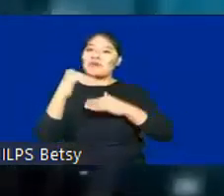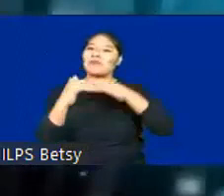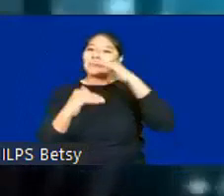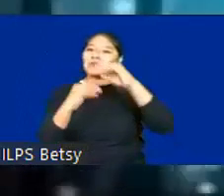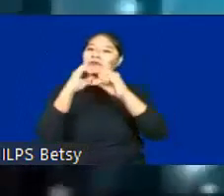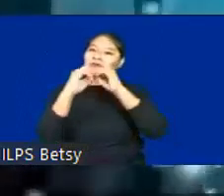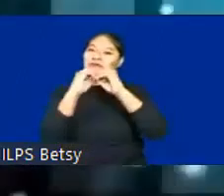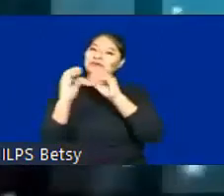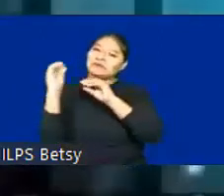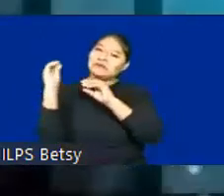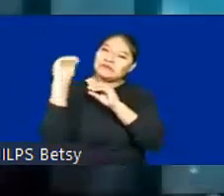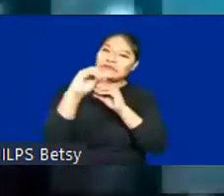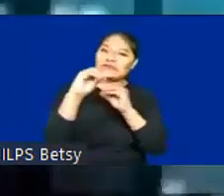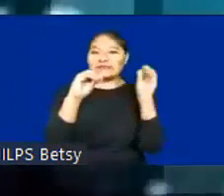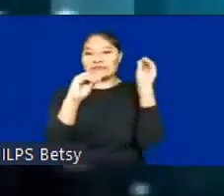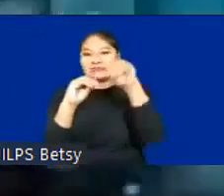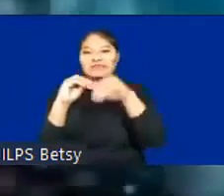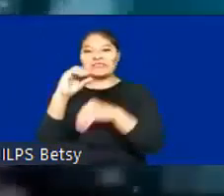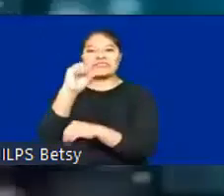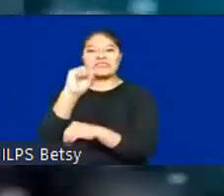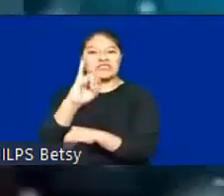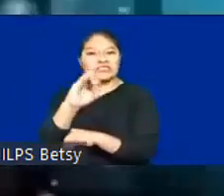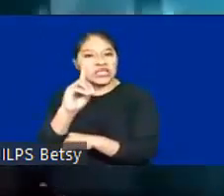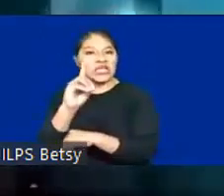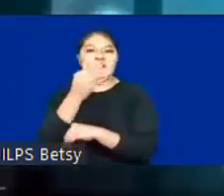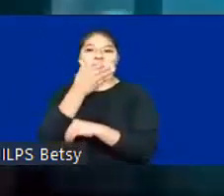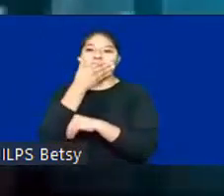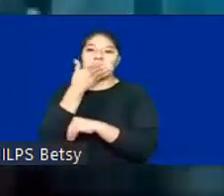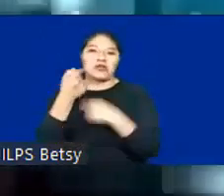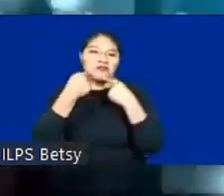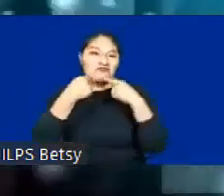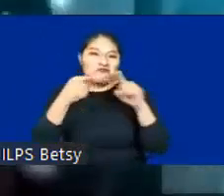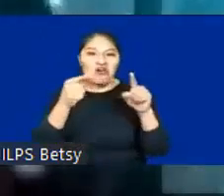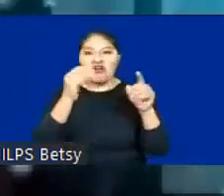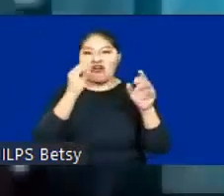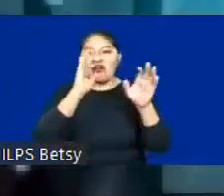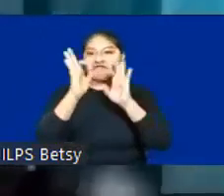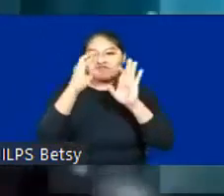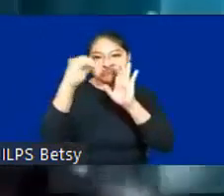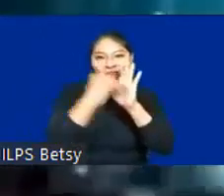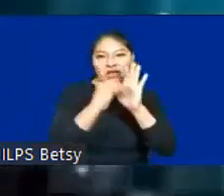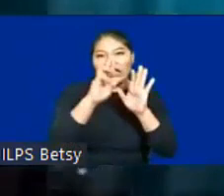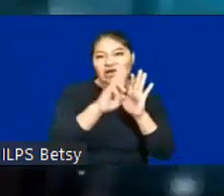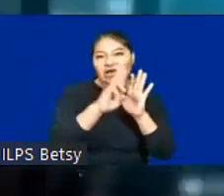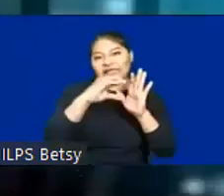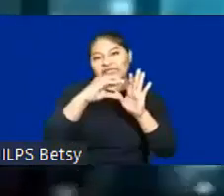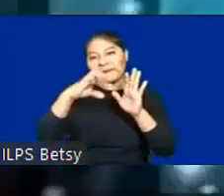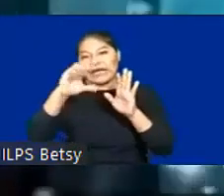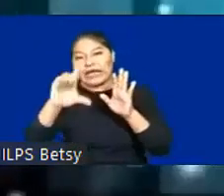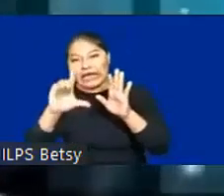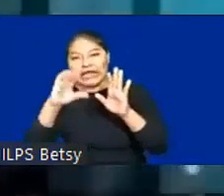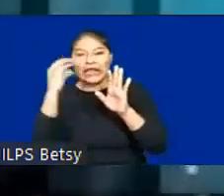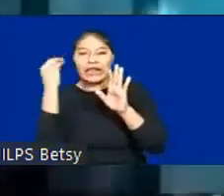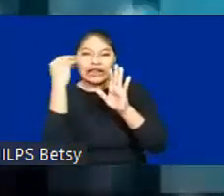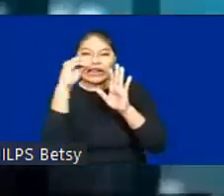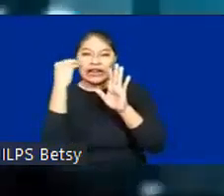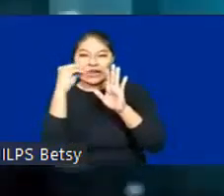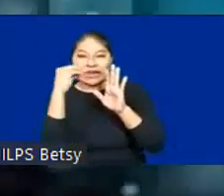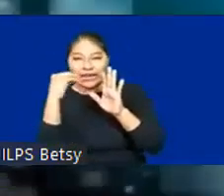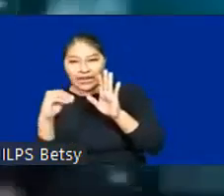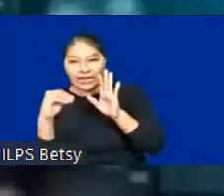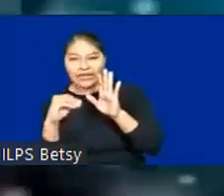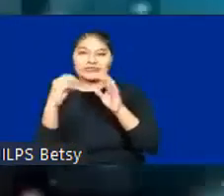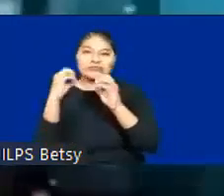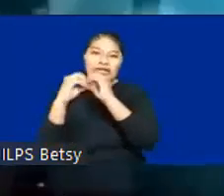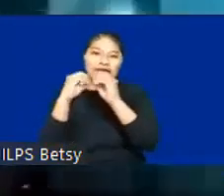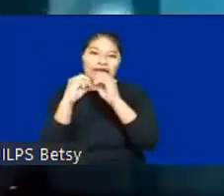de incorporar servicios de publicidad en el SPRL y toda una serie de trabajos y proyectos que se han